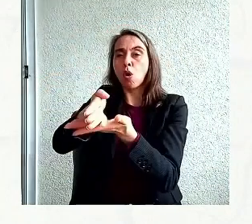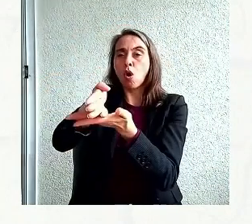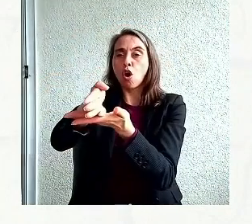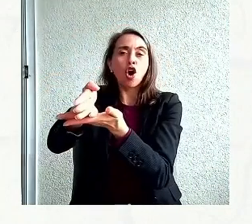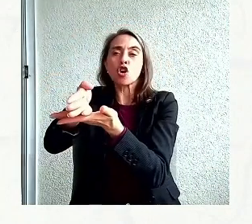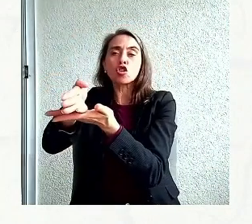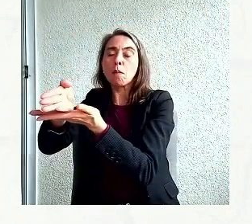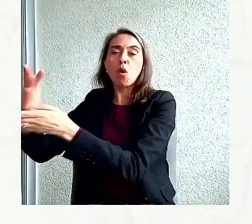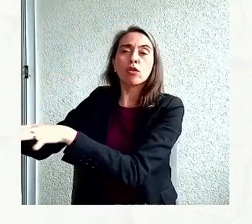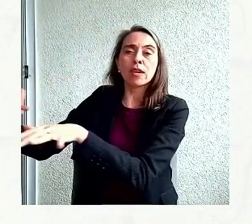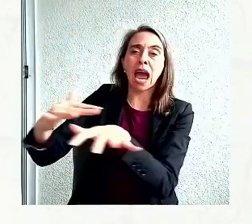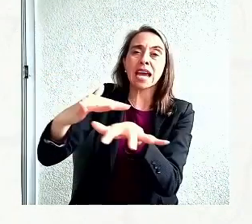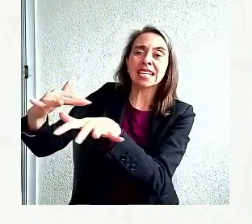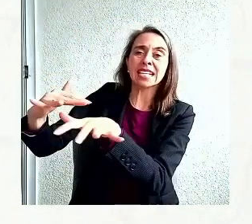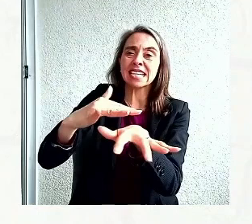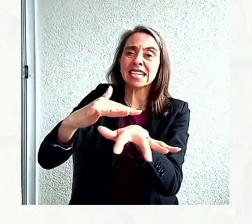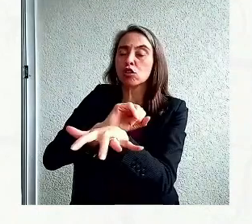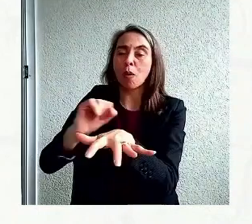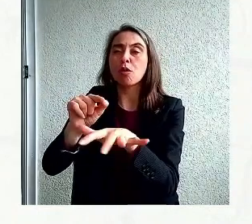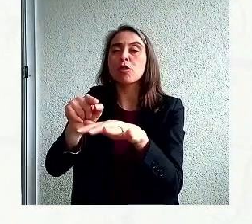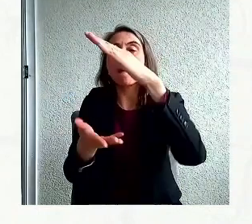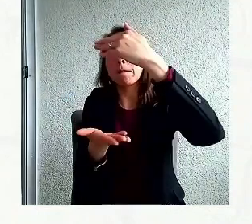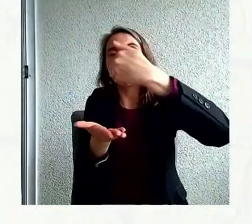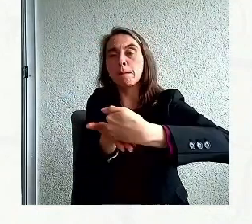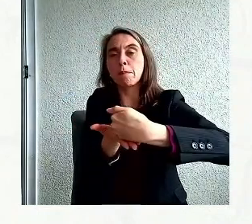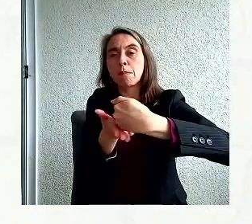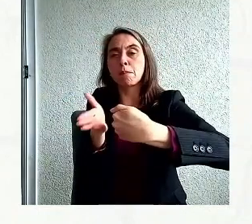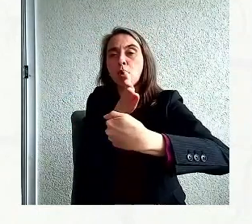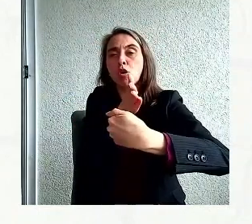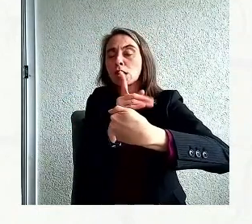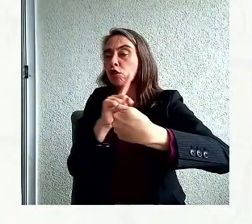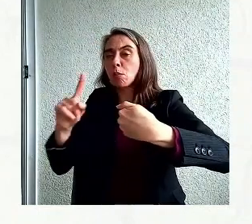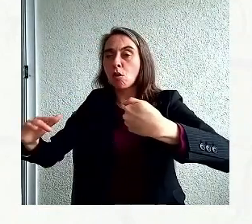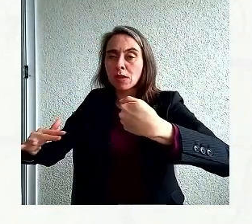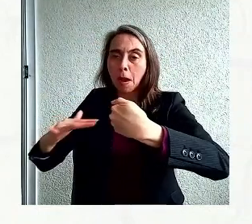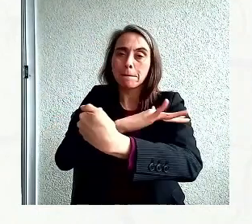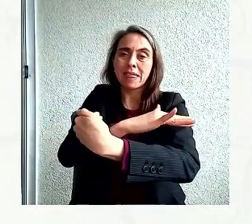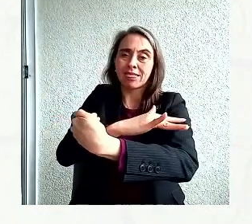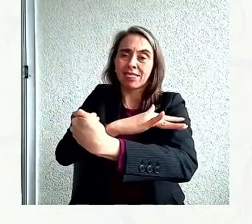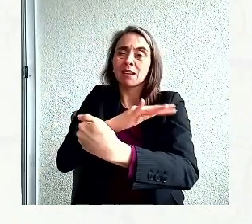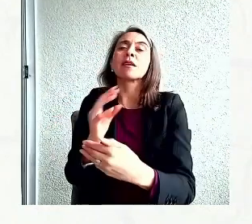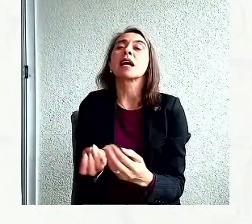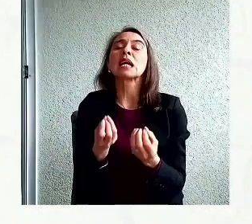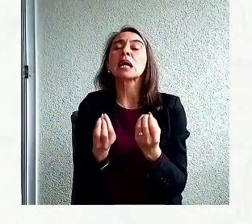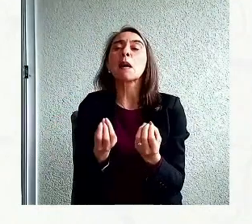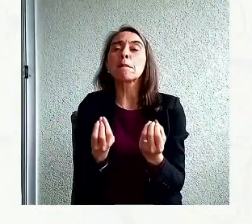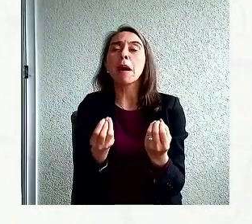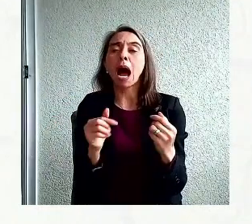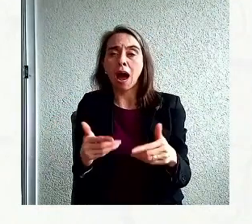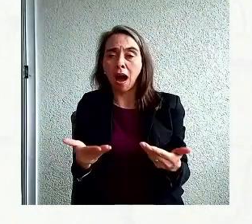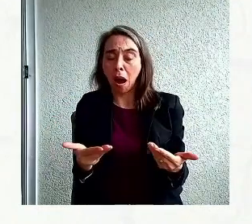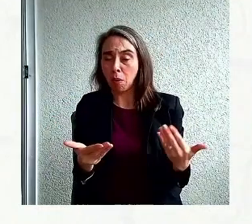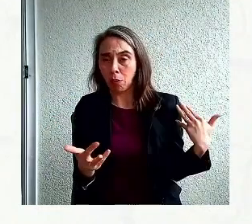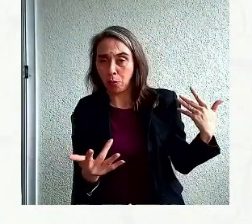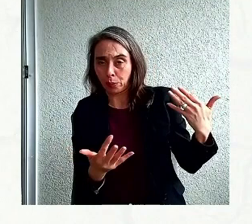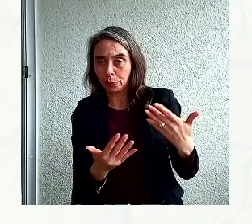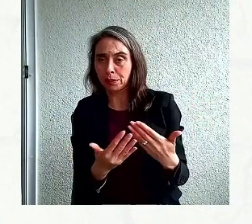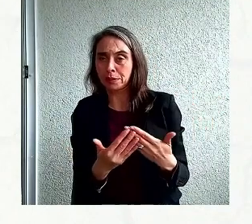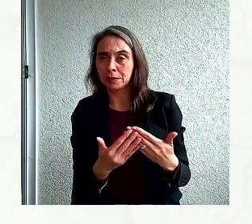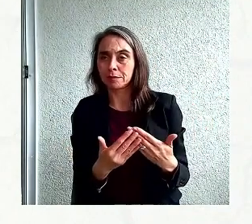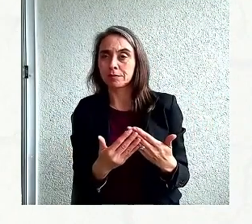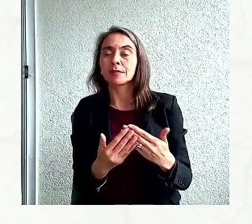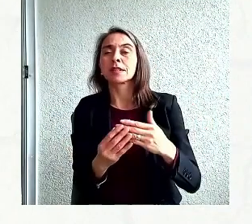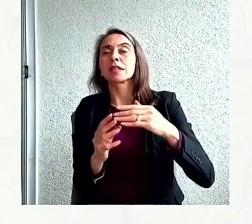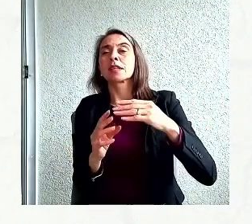infranqueable. Pero ¿qué es lo que está pasando ahora? Así como en el Ártico decimos que se está atlantificando, es decir, se está pareciendo